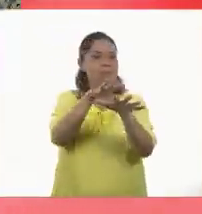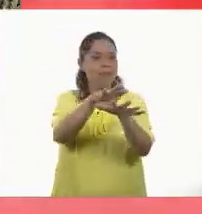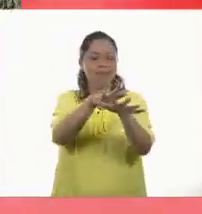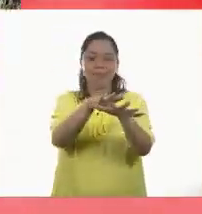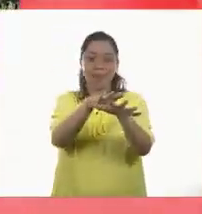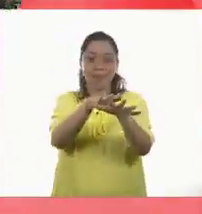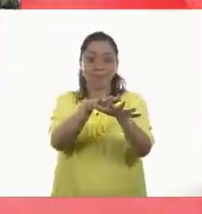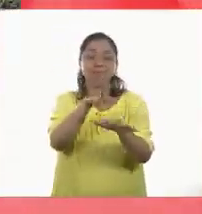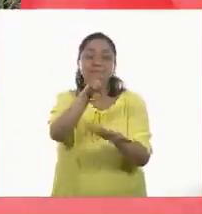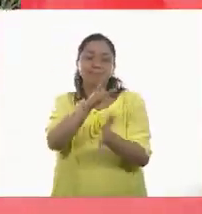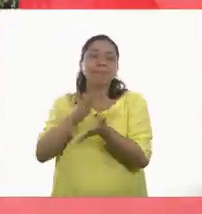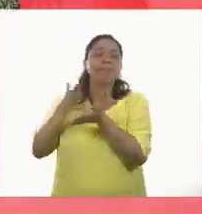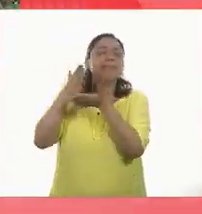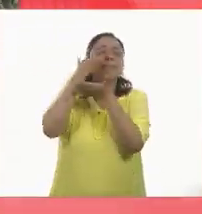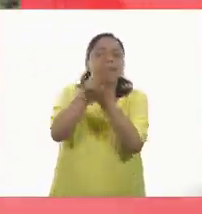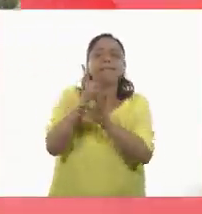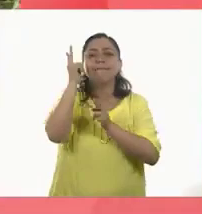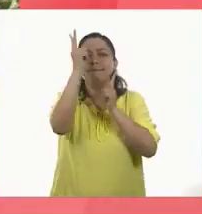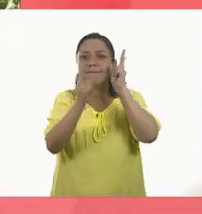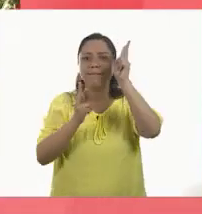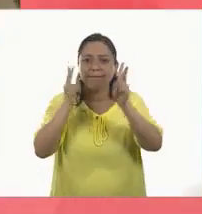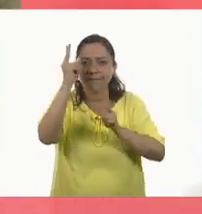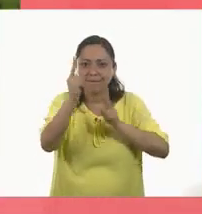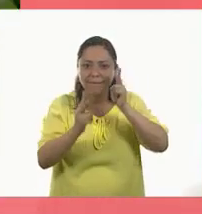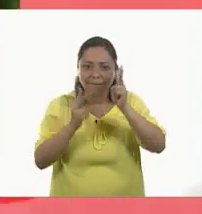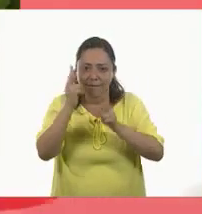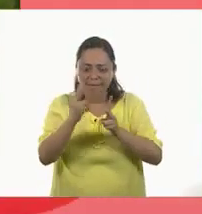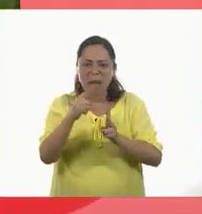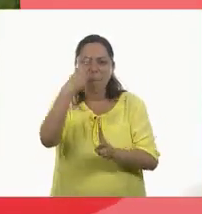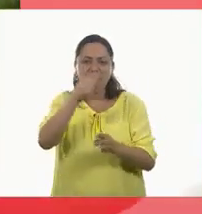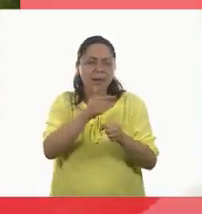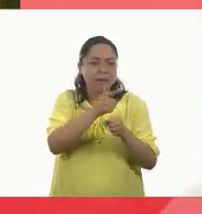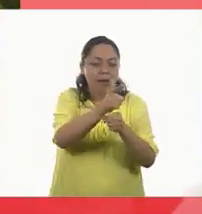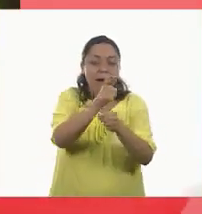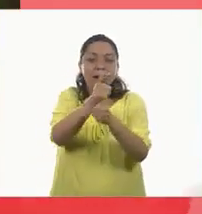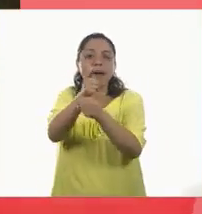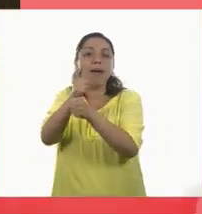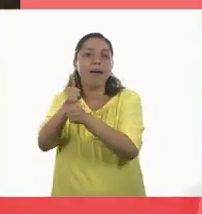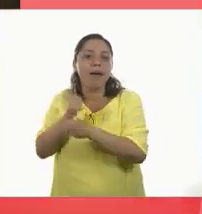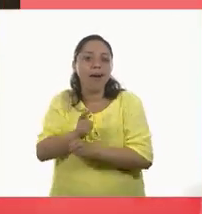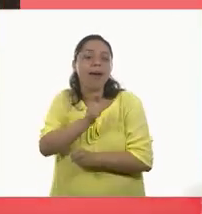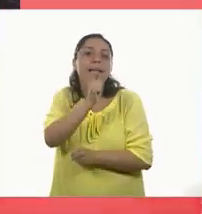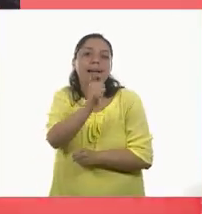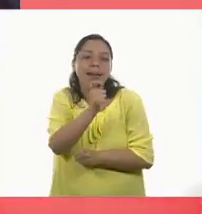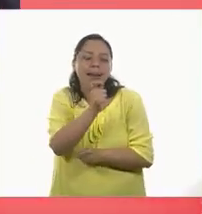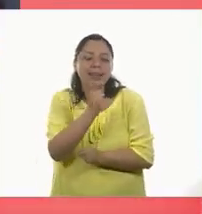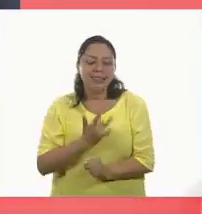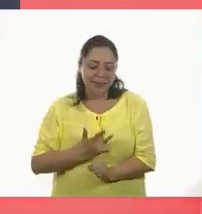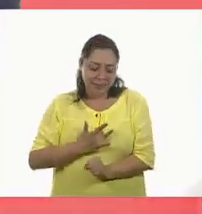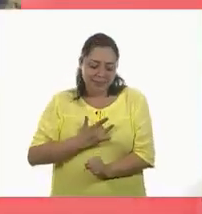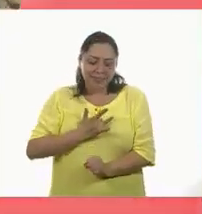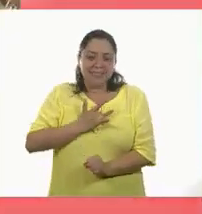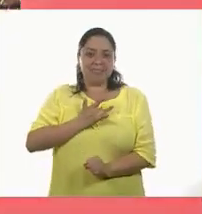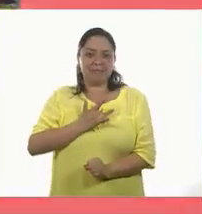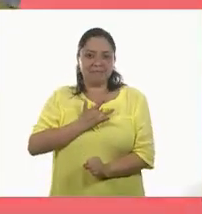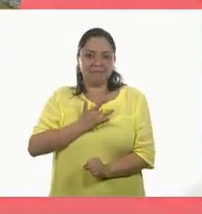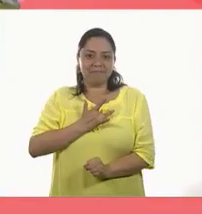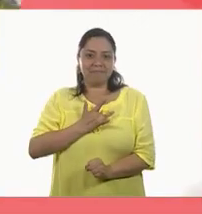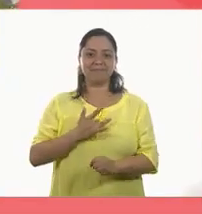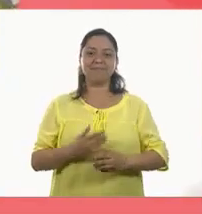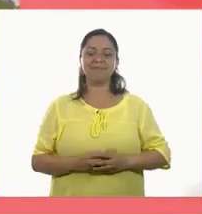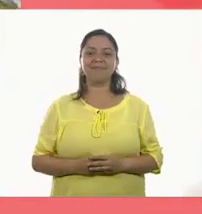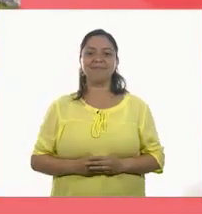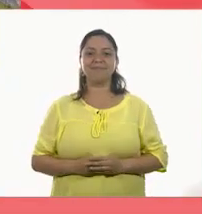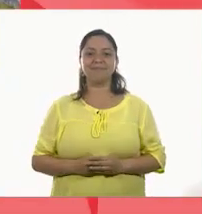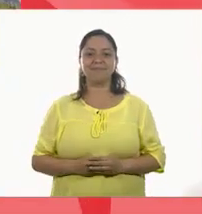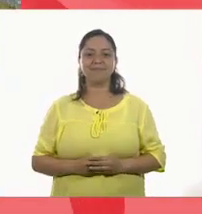nos llaman a visitarlo muchas veces para encontrar cada vez una nueva sensación.